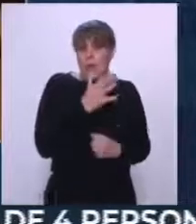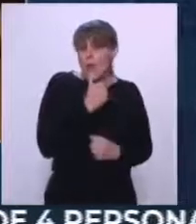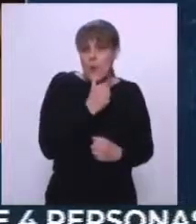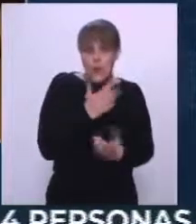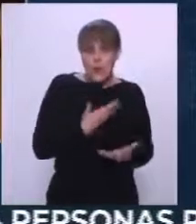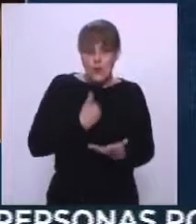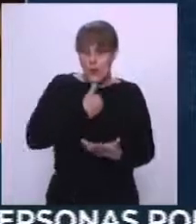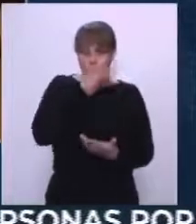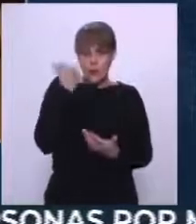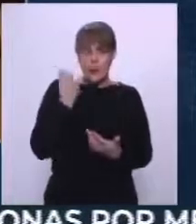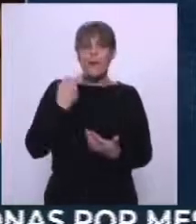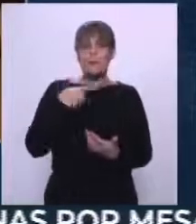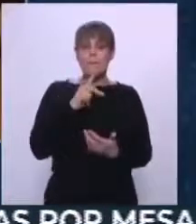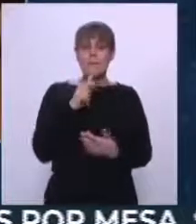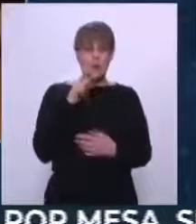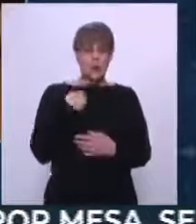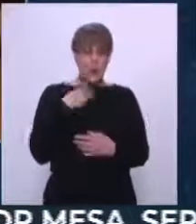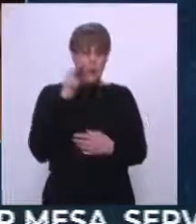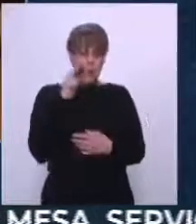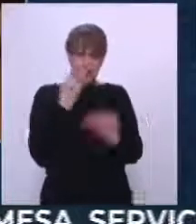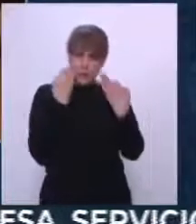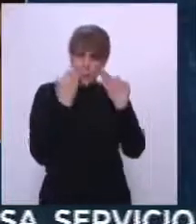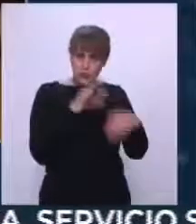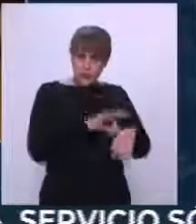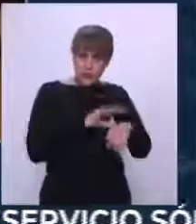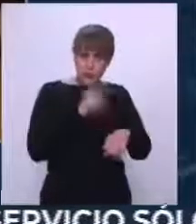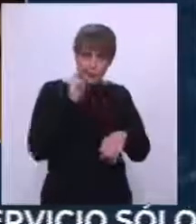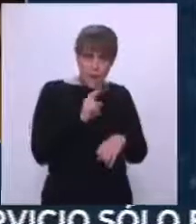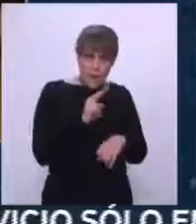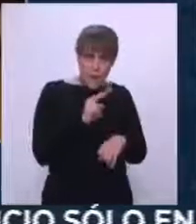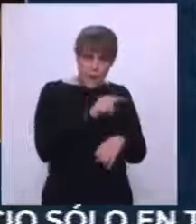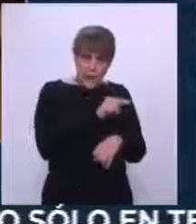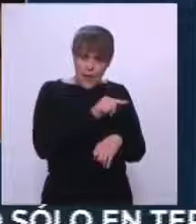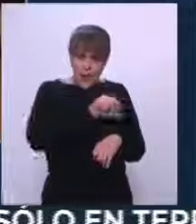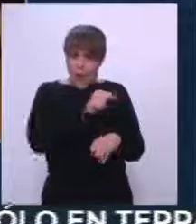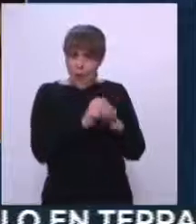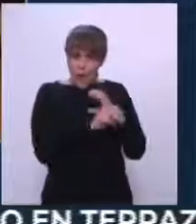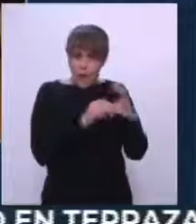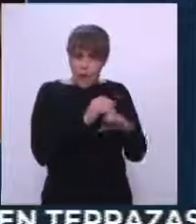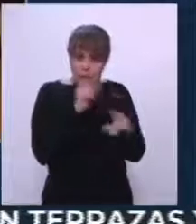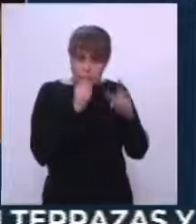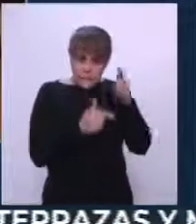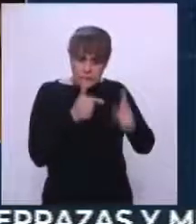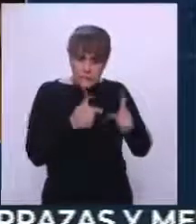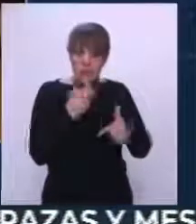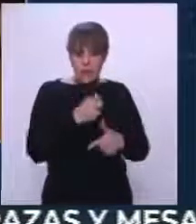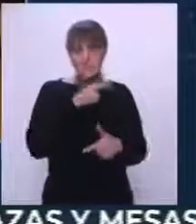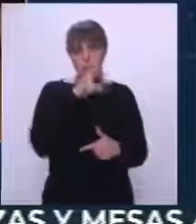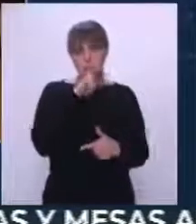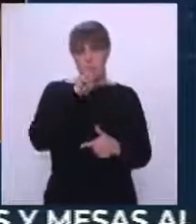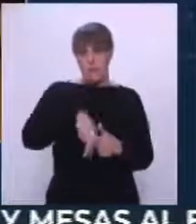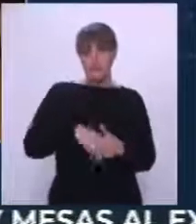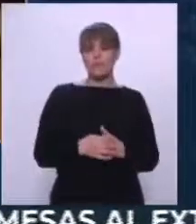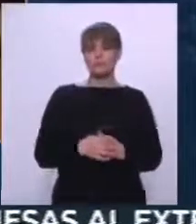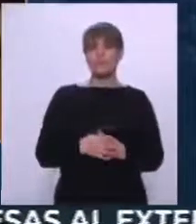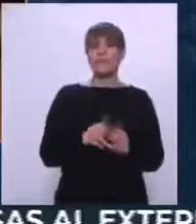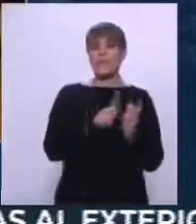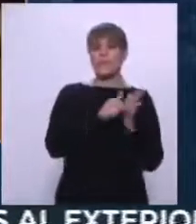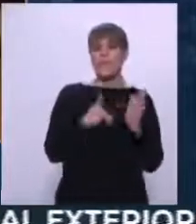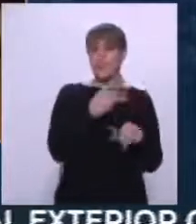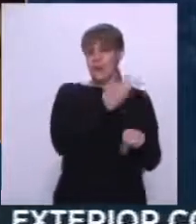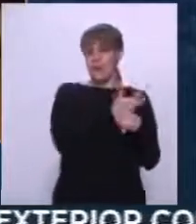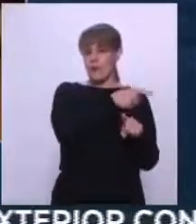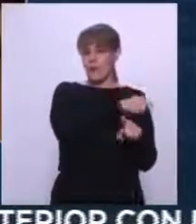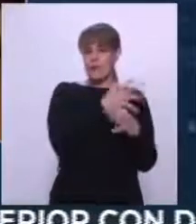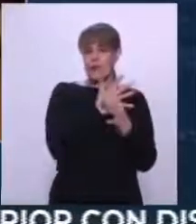me provoca lo que veo. Sí, mucha preocupación. Además, otra cosa interesante, el Wall Street Journal sí había dicho que la